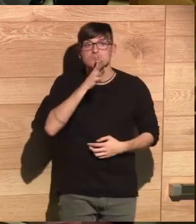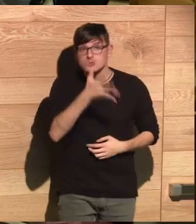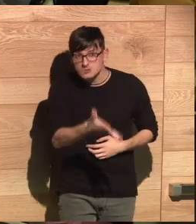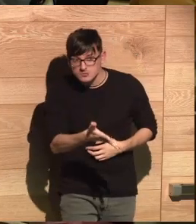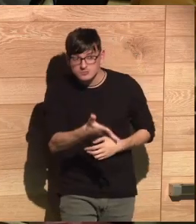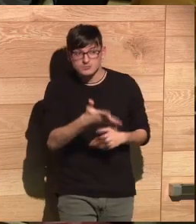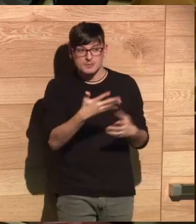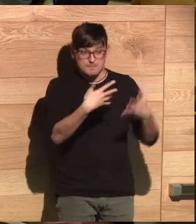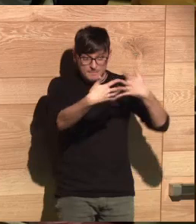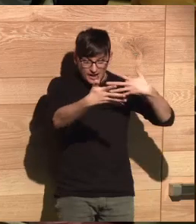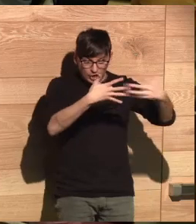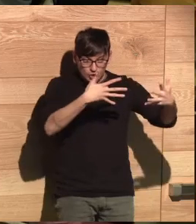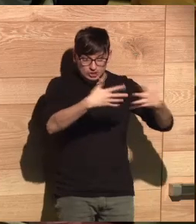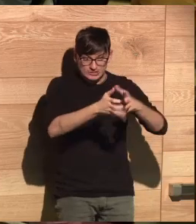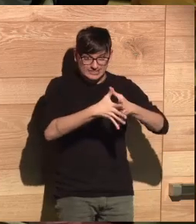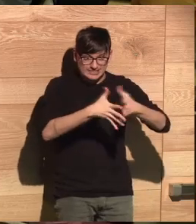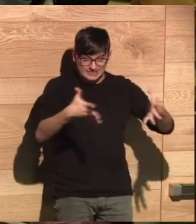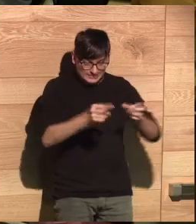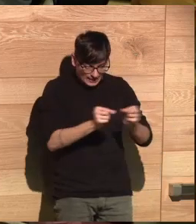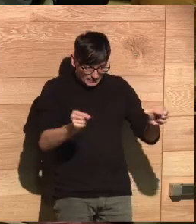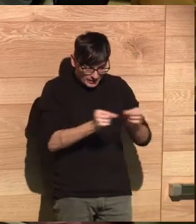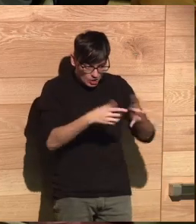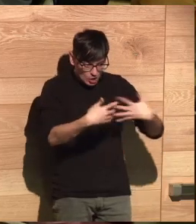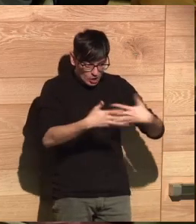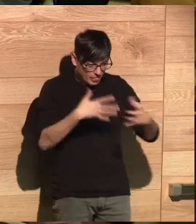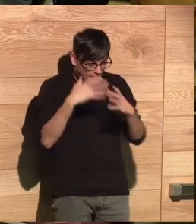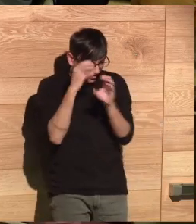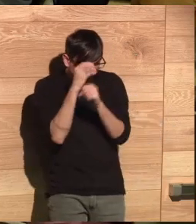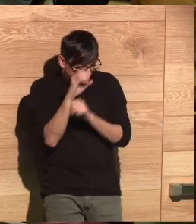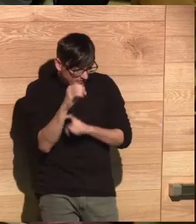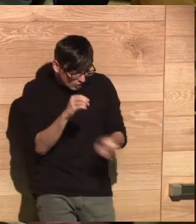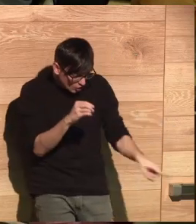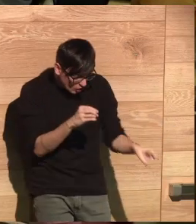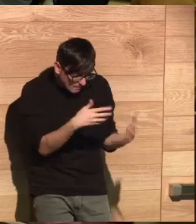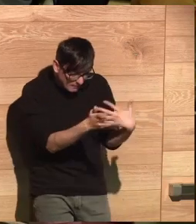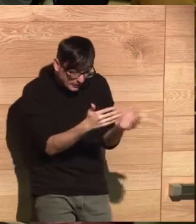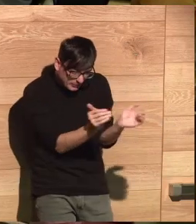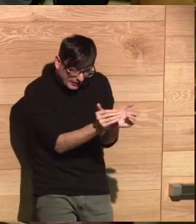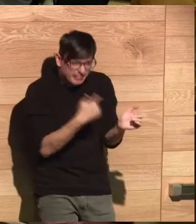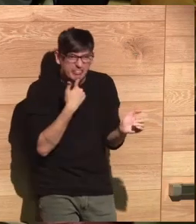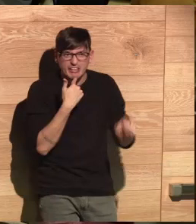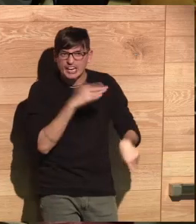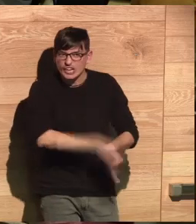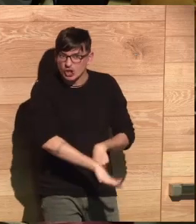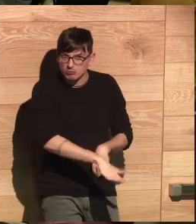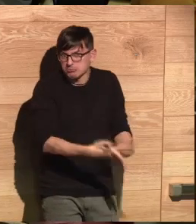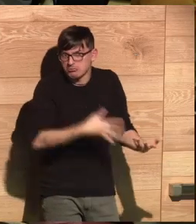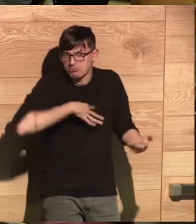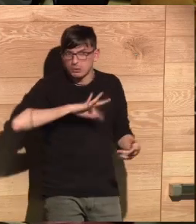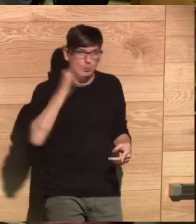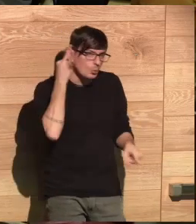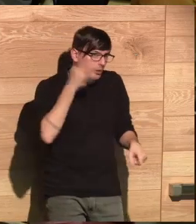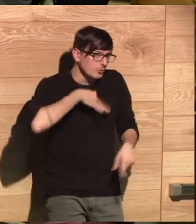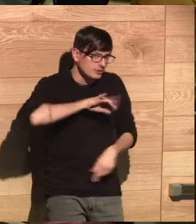Uno, por el tamaño de las manos, que los científicos hasta entonces, como las manos eran pequeñas, decían que eran niños, o sea, quiero decir, podían ser mujeres, no